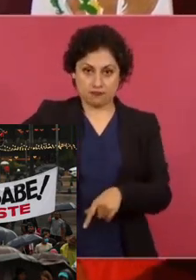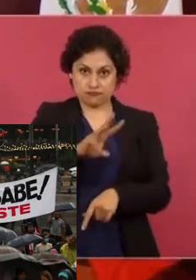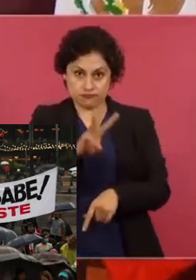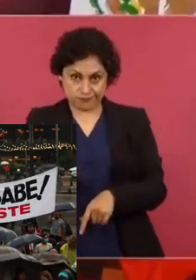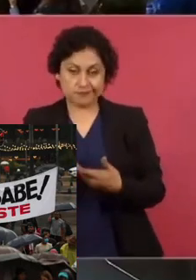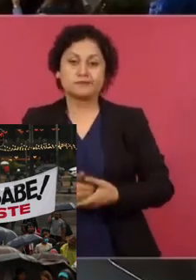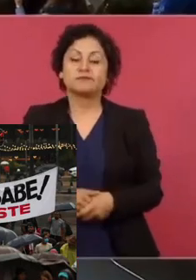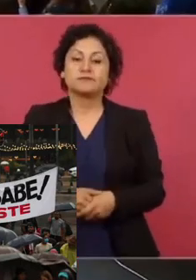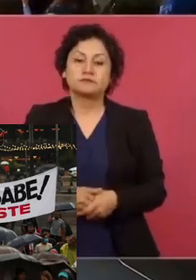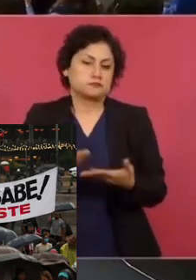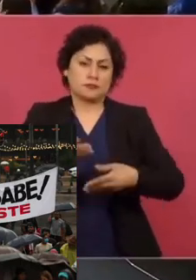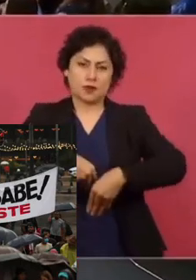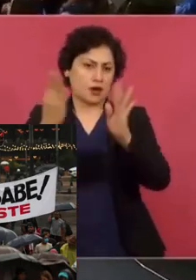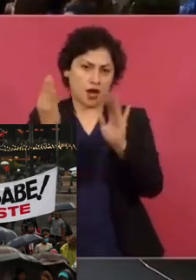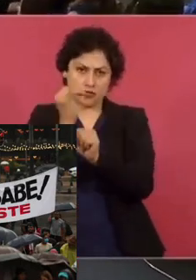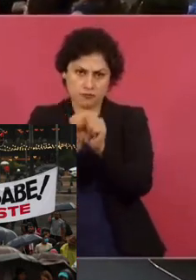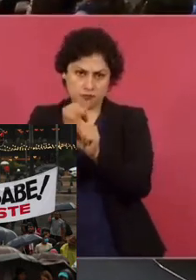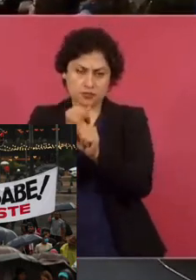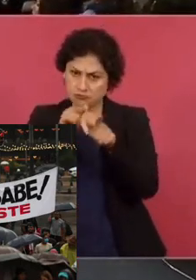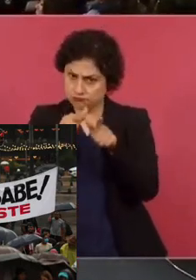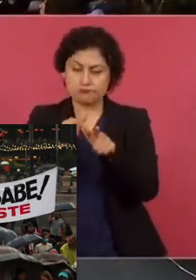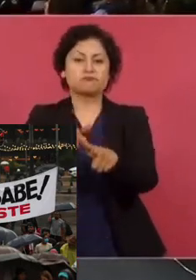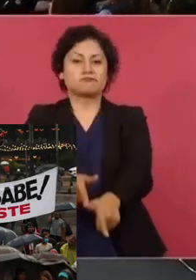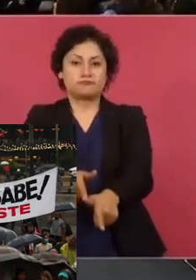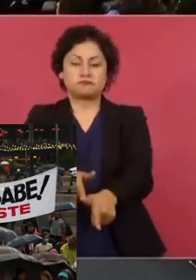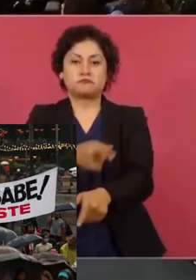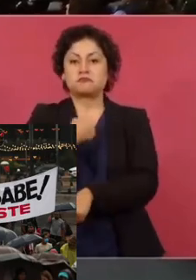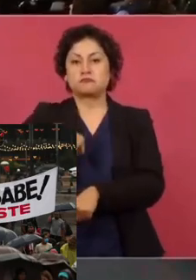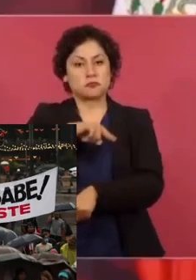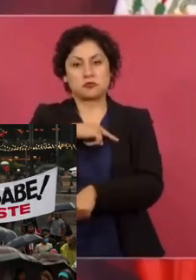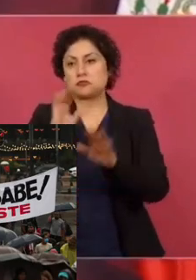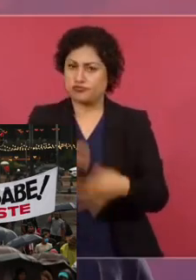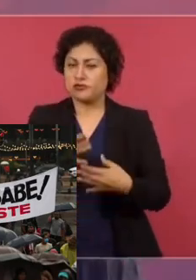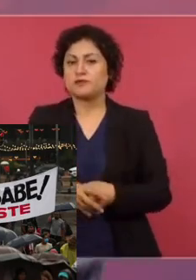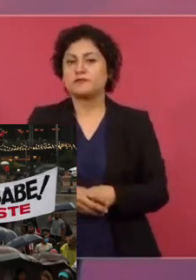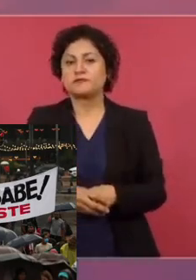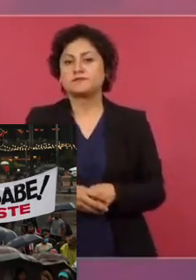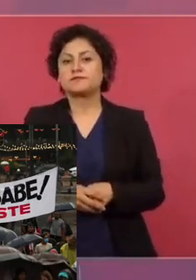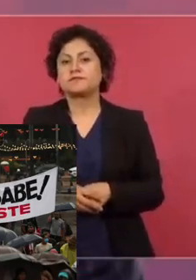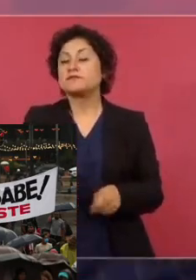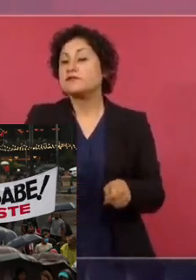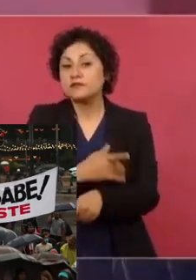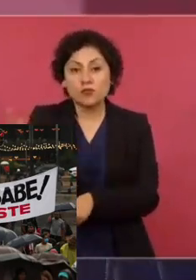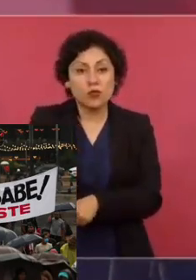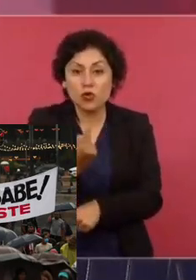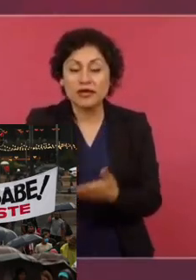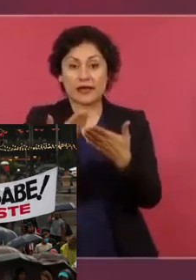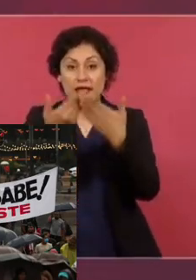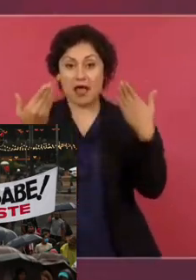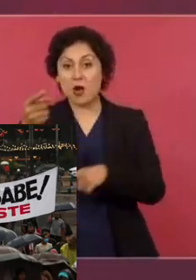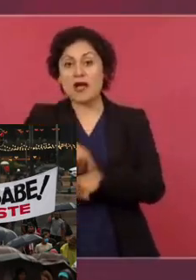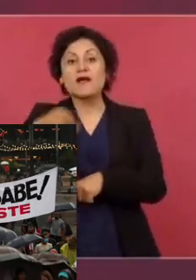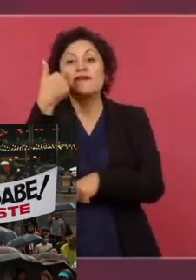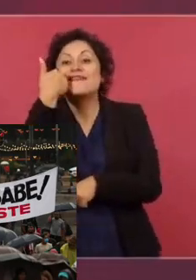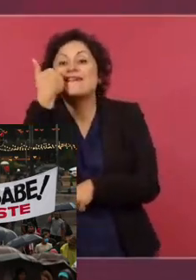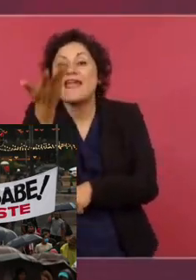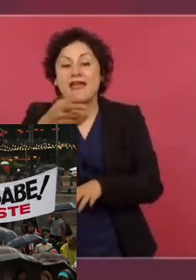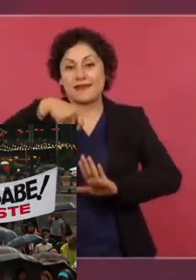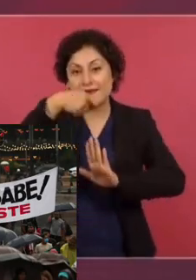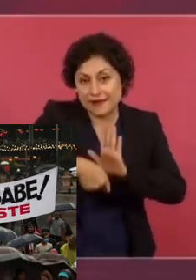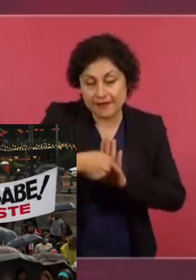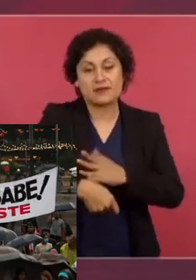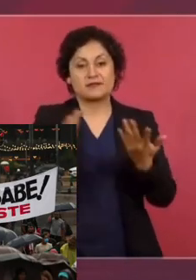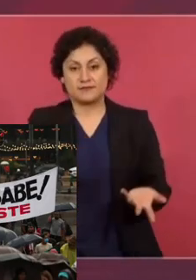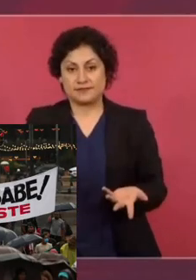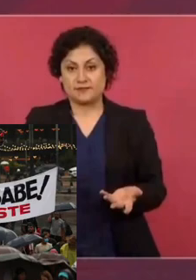continuar la investigación y abiertos al diálogo. Porque ahora lo que quieren es la grabación. Y resulta